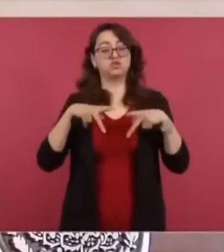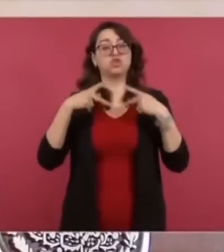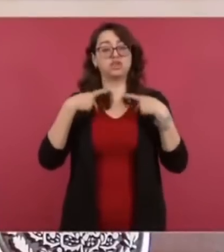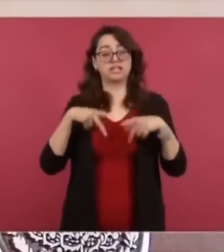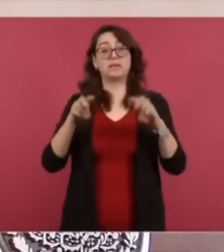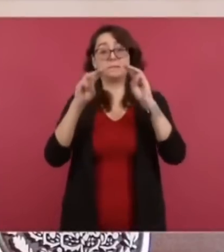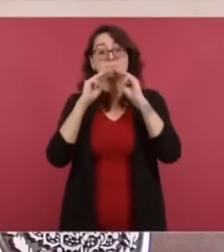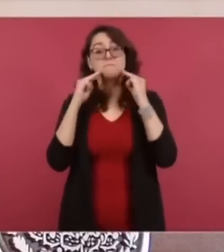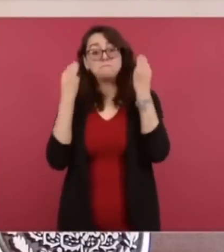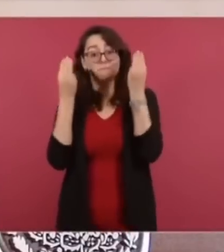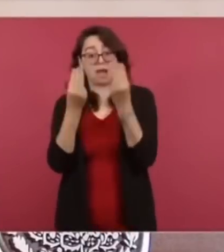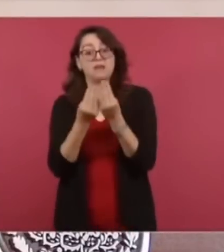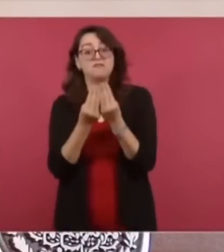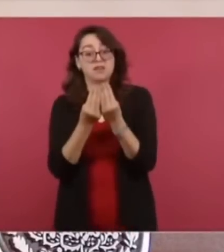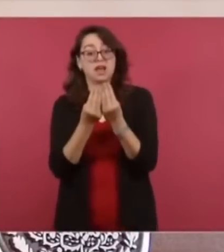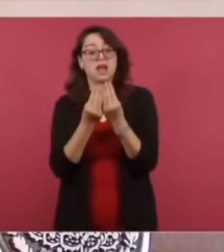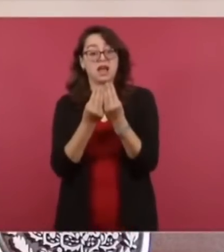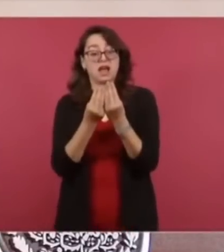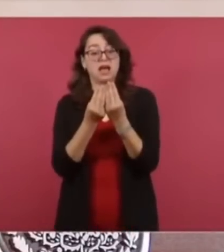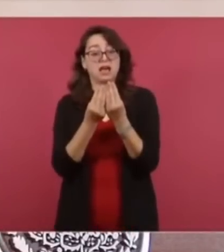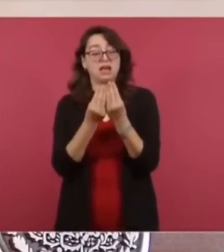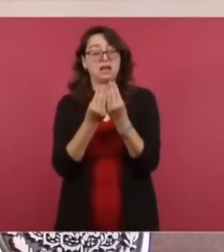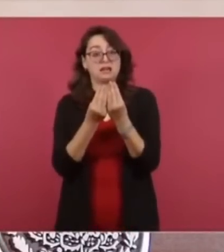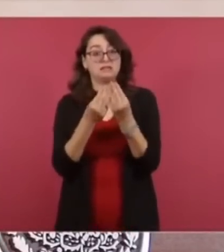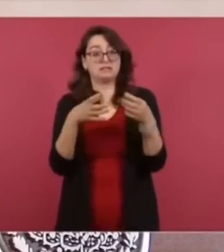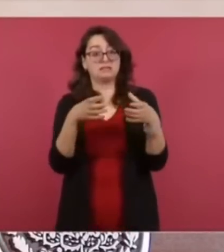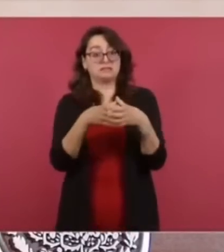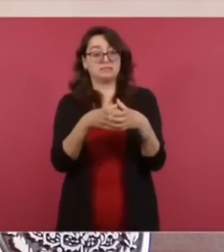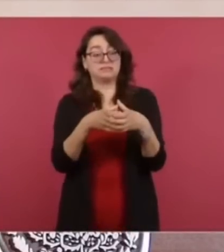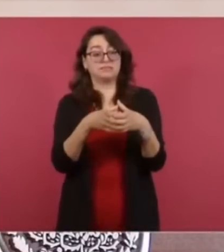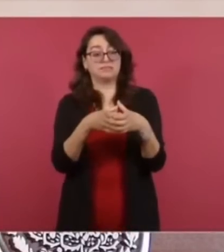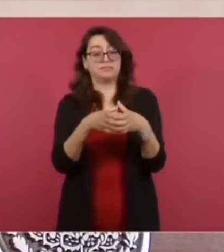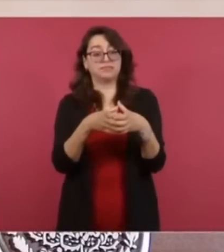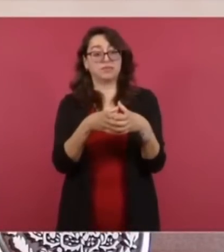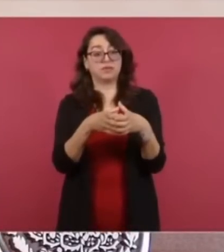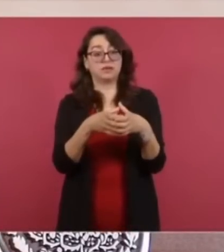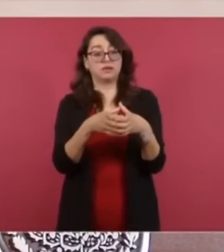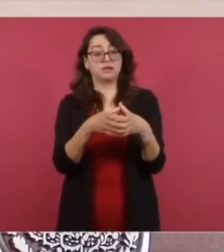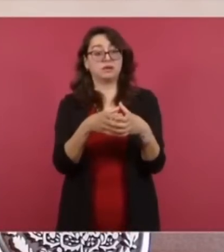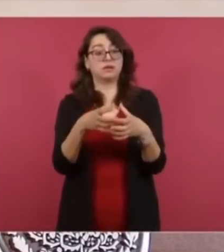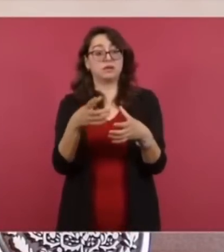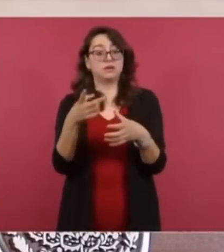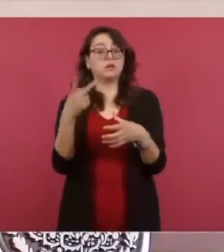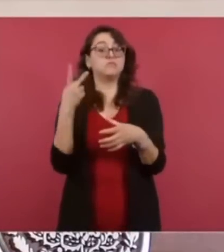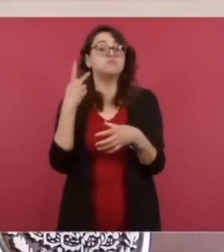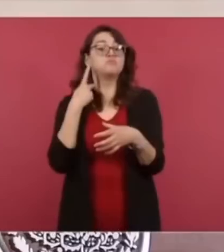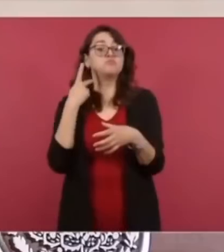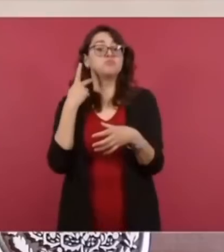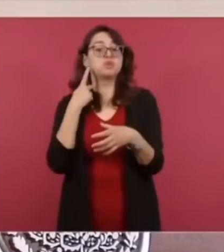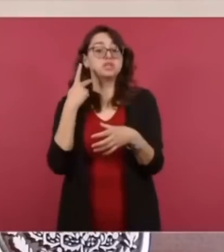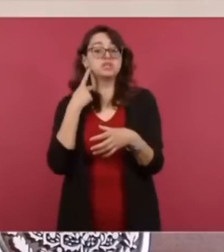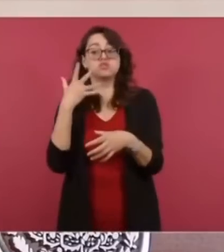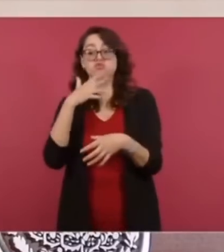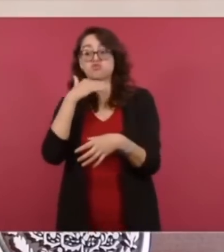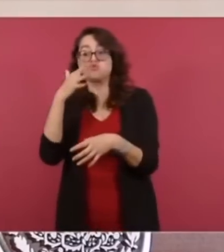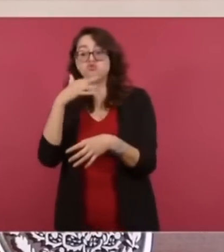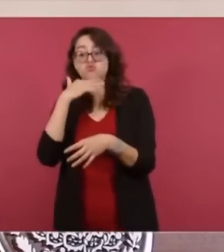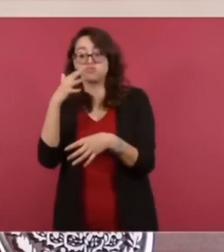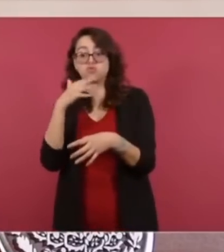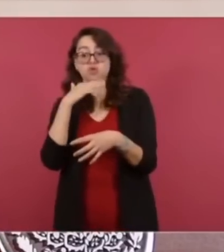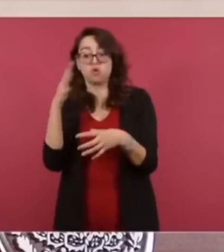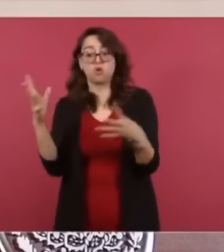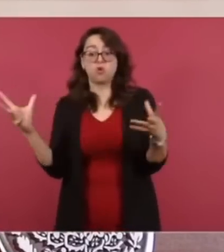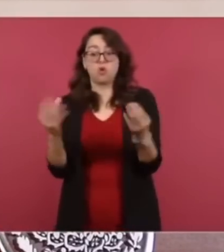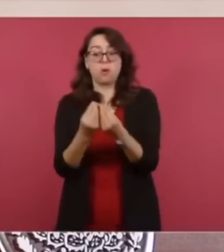presuntos delincuentes, tanto del crimen organizado como de la delincuencia de cuello blanco,